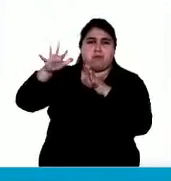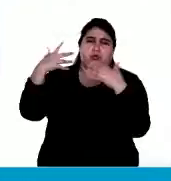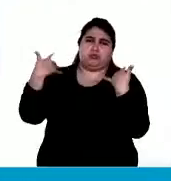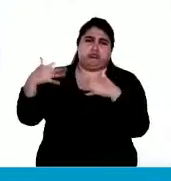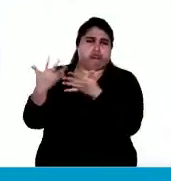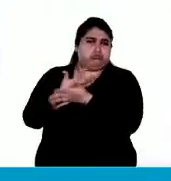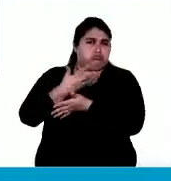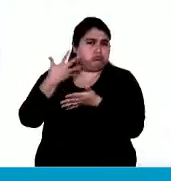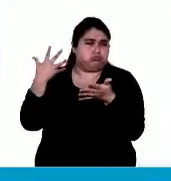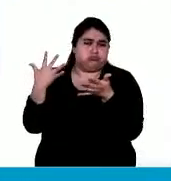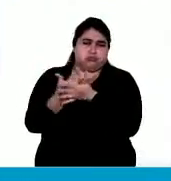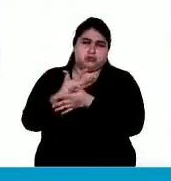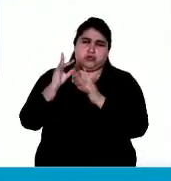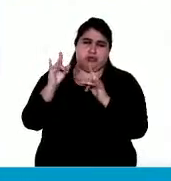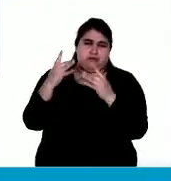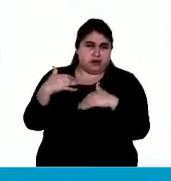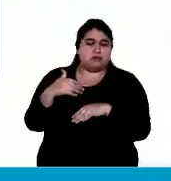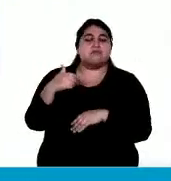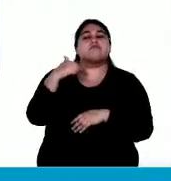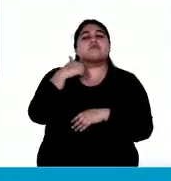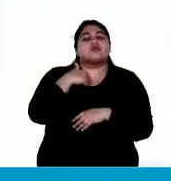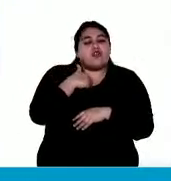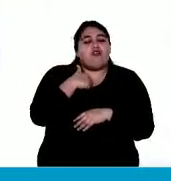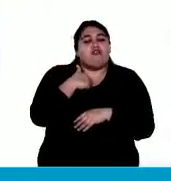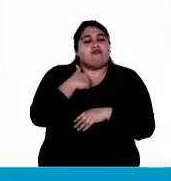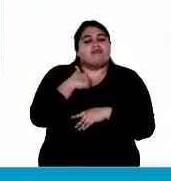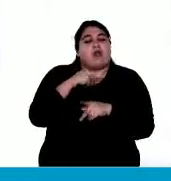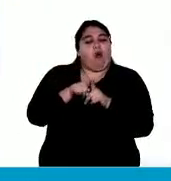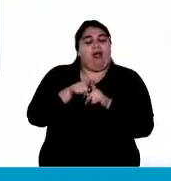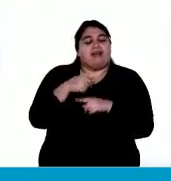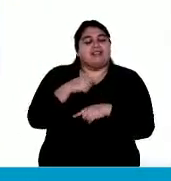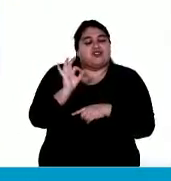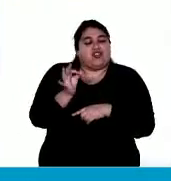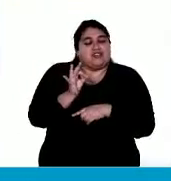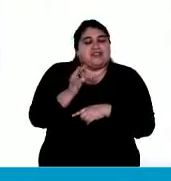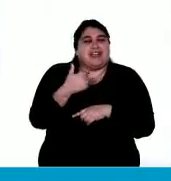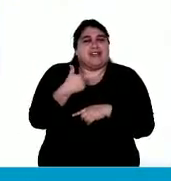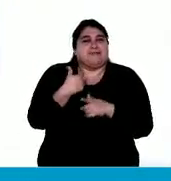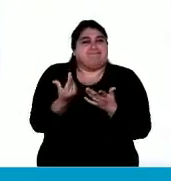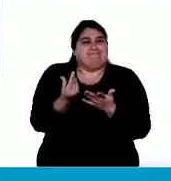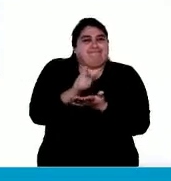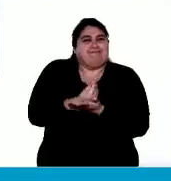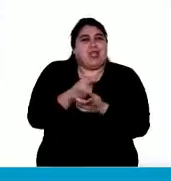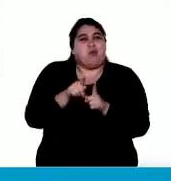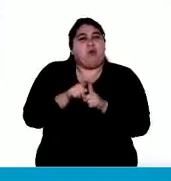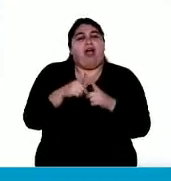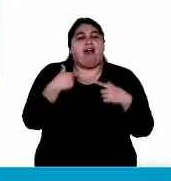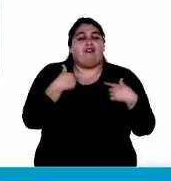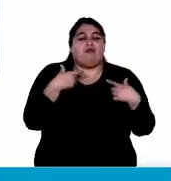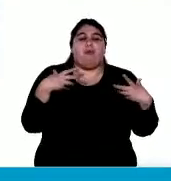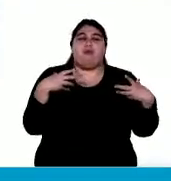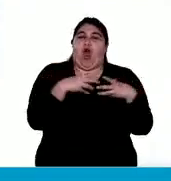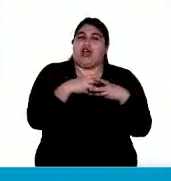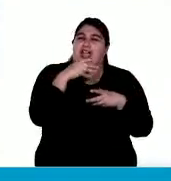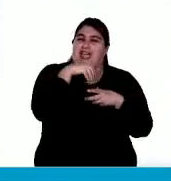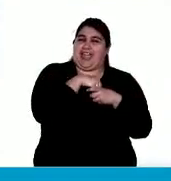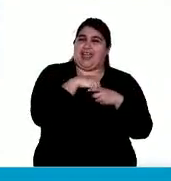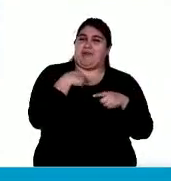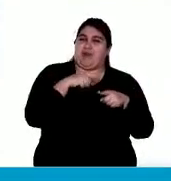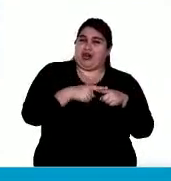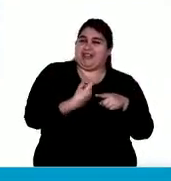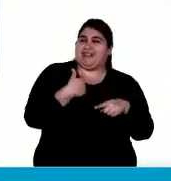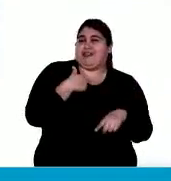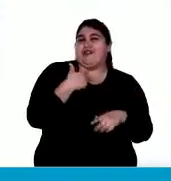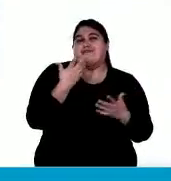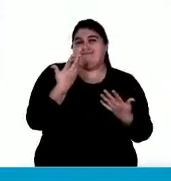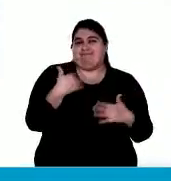soy consciente de que pertenezco a un bloque unipersonal, el proyecto me